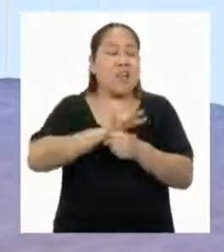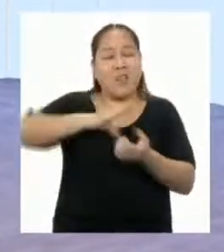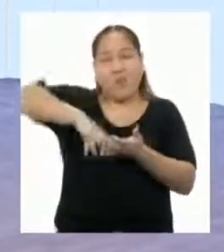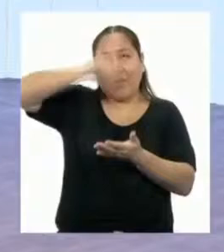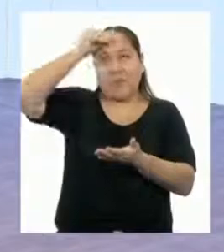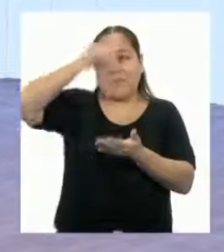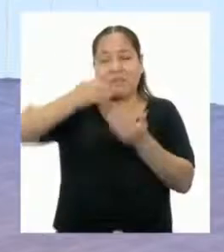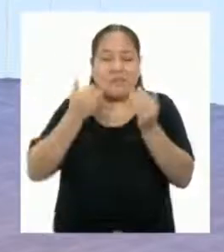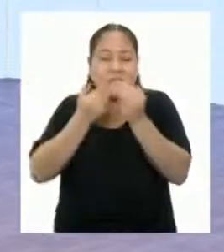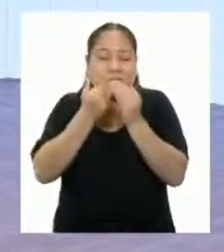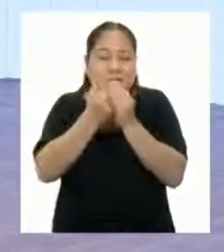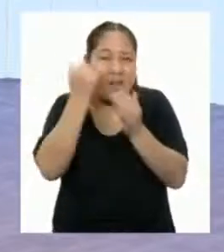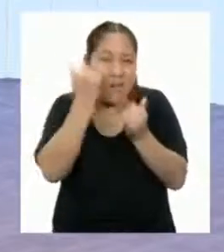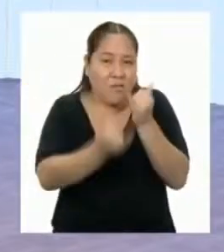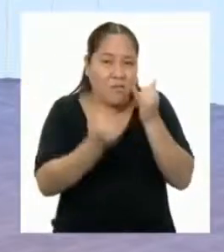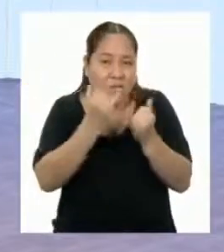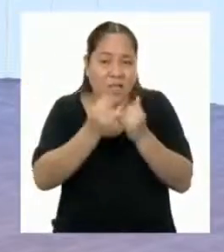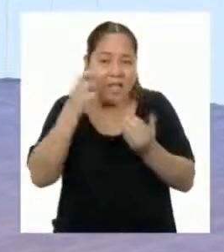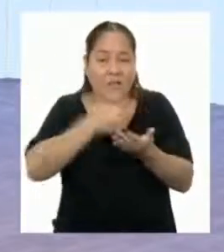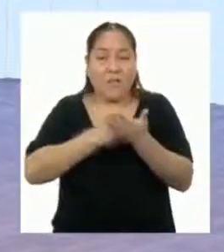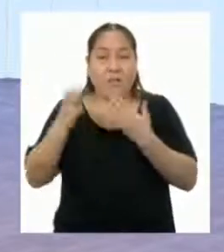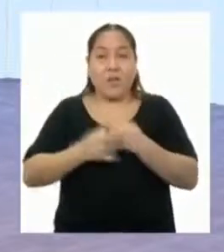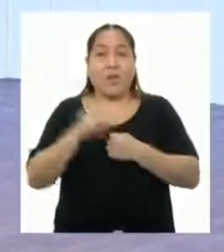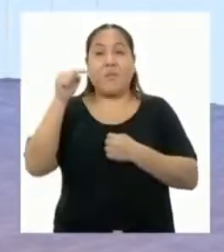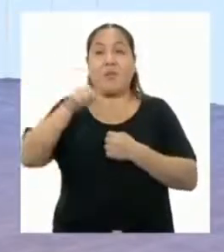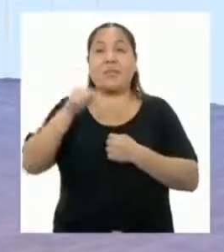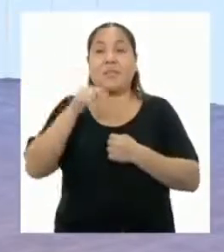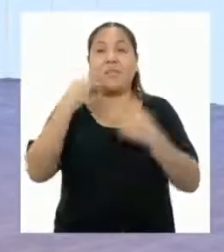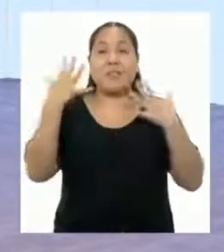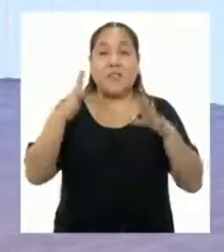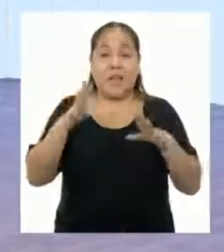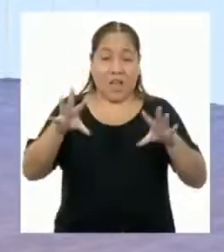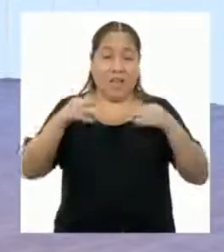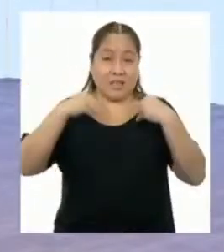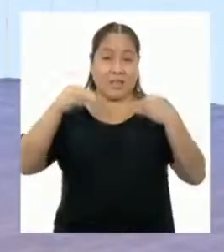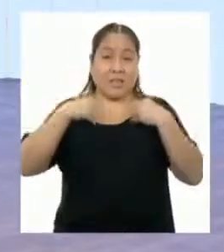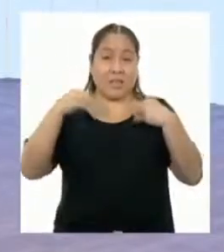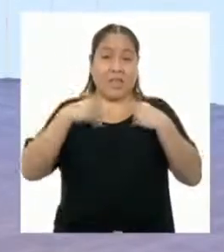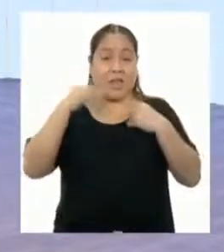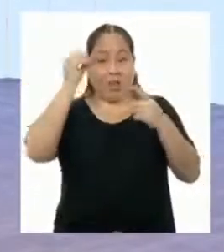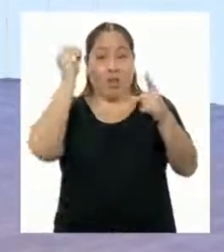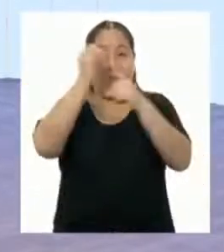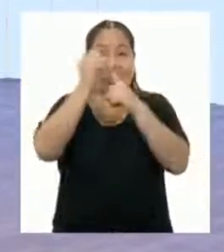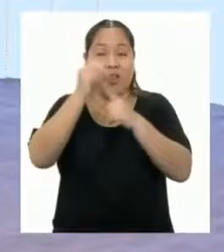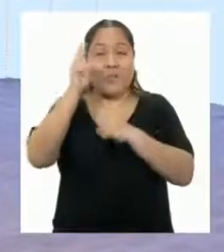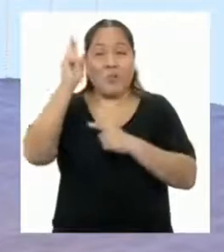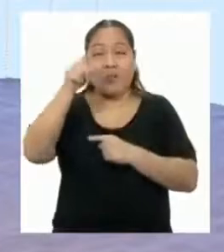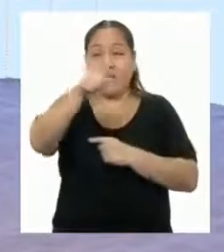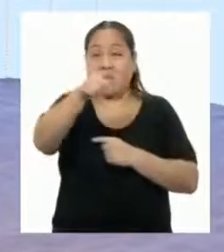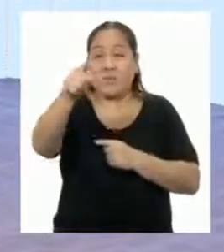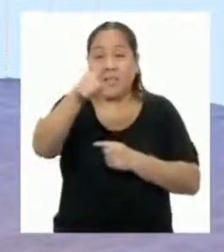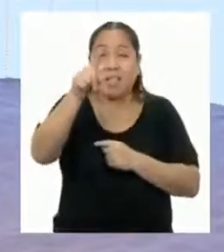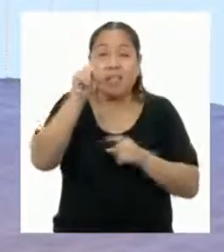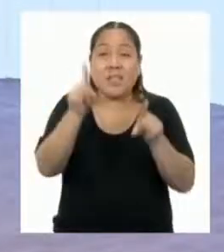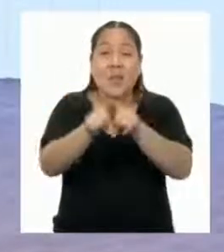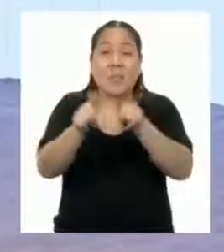ya estamos llegando a la parte final del programa. Y así como ya acepté el reto de la profesora, ahora es el turno de